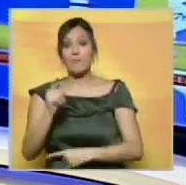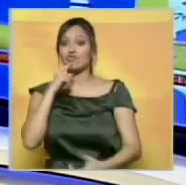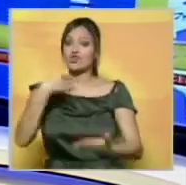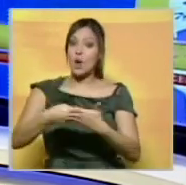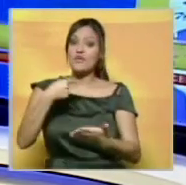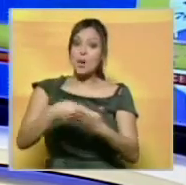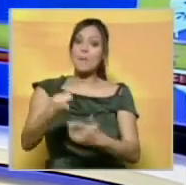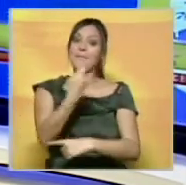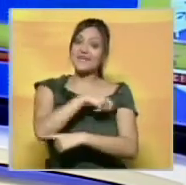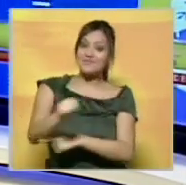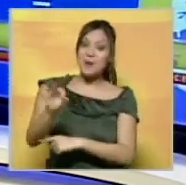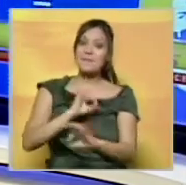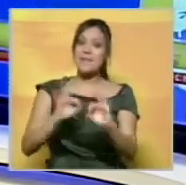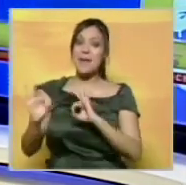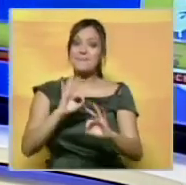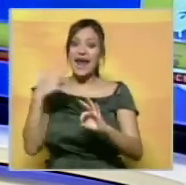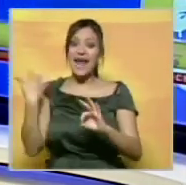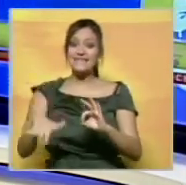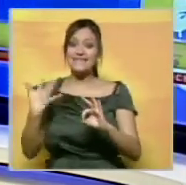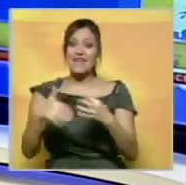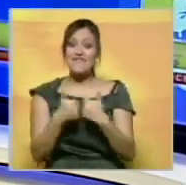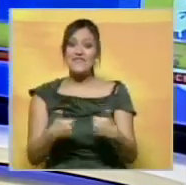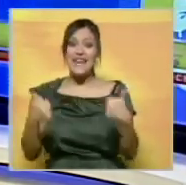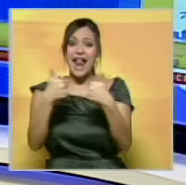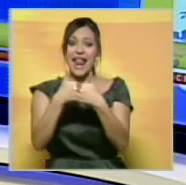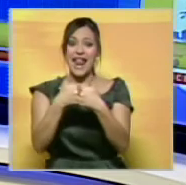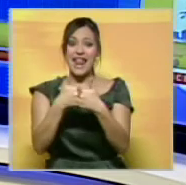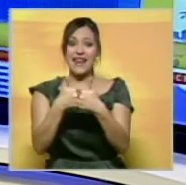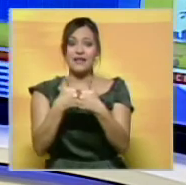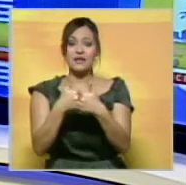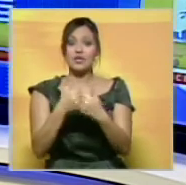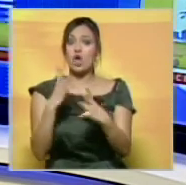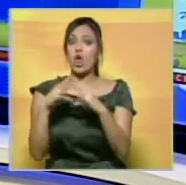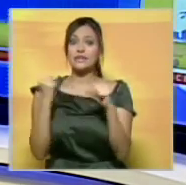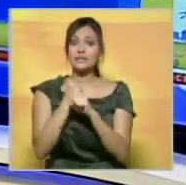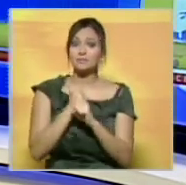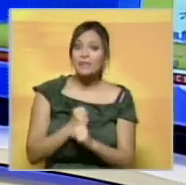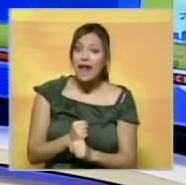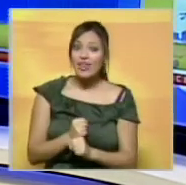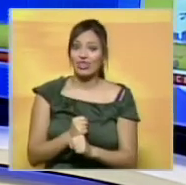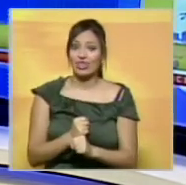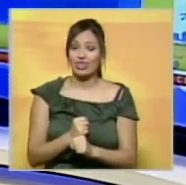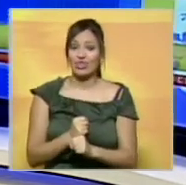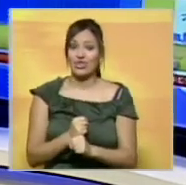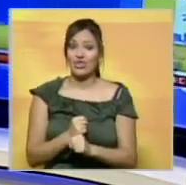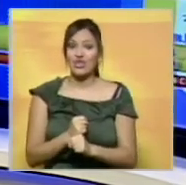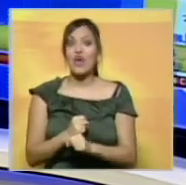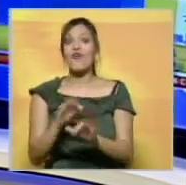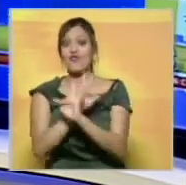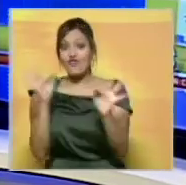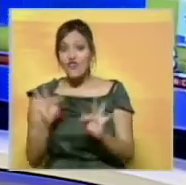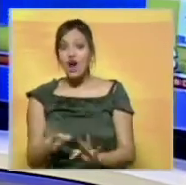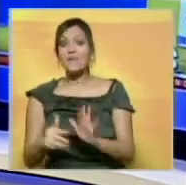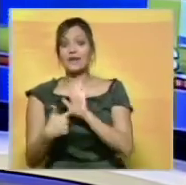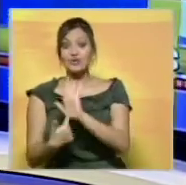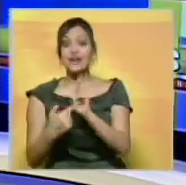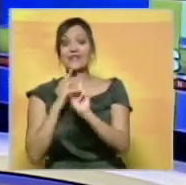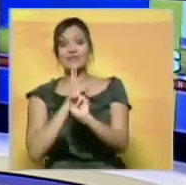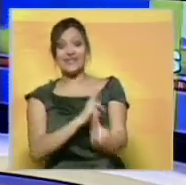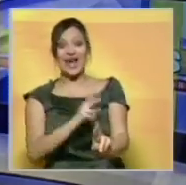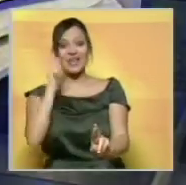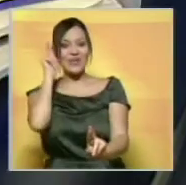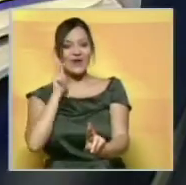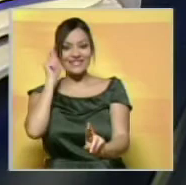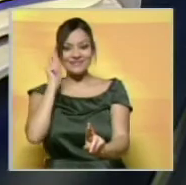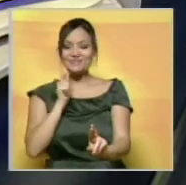béisbol, se acerca la hora de la chiquita. ¡Qué angustia! Y así de resultados inesperados. ¡Qué angustia! Oye, y la manera en que se presentan esos resultados, ¿ah, Tony? Y